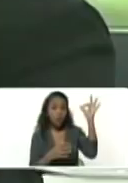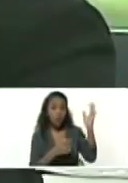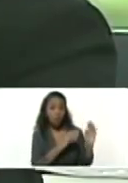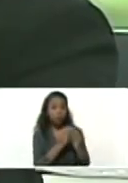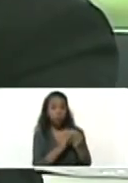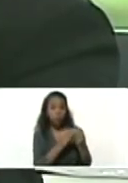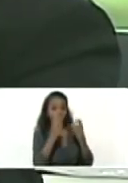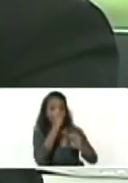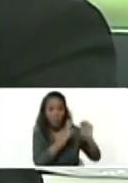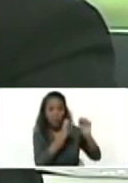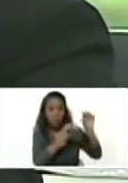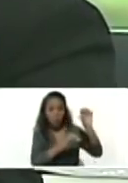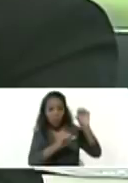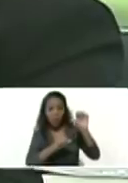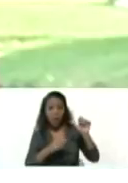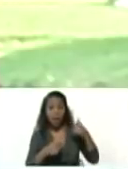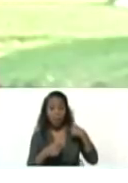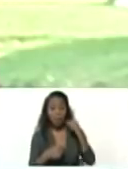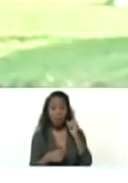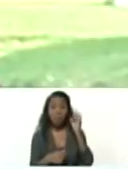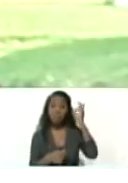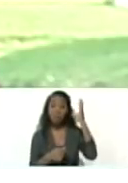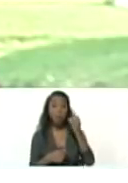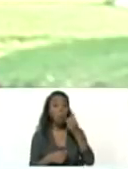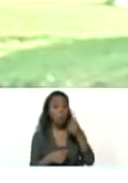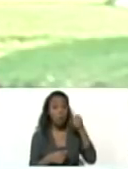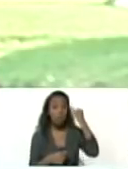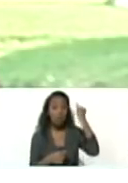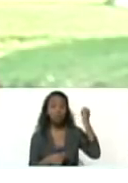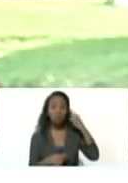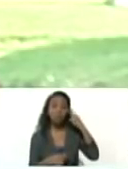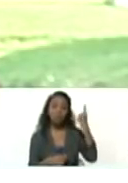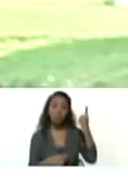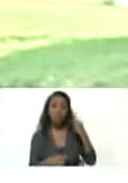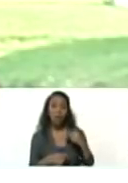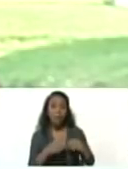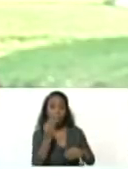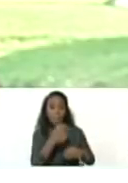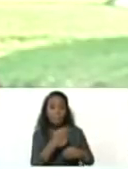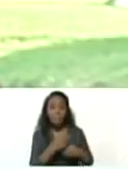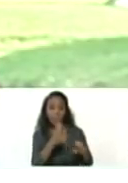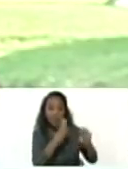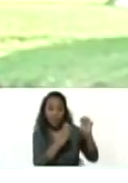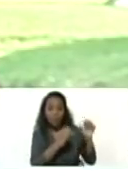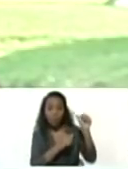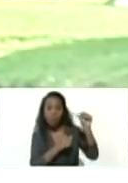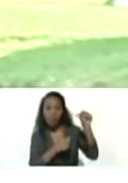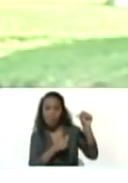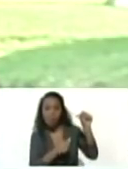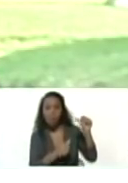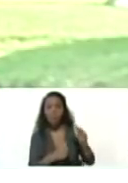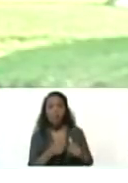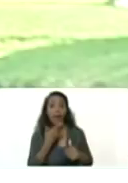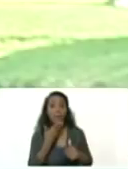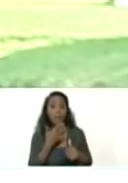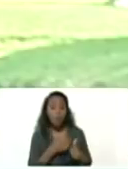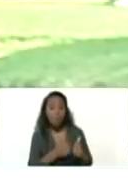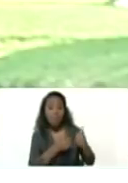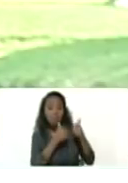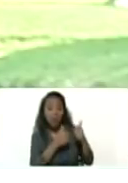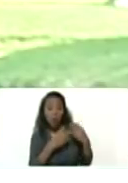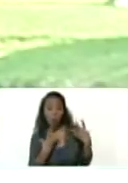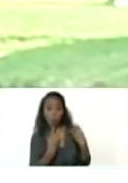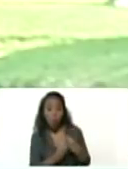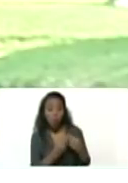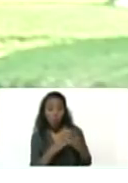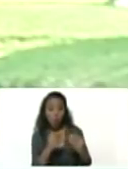supuesto. A mí me parece muy buena idea. Así que vamos a evaluarlo bien y una vez que lo evaluemos conjuntamente con todos